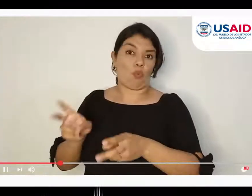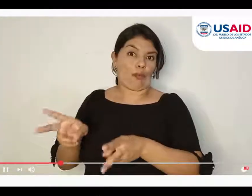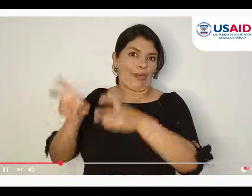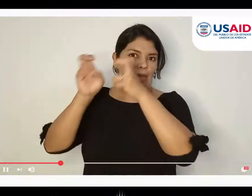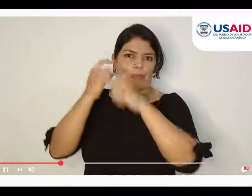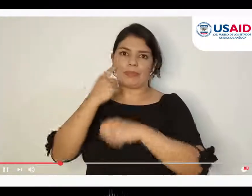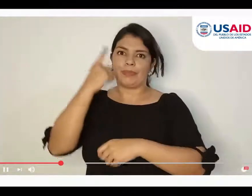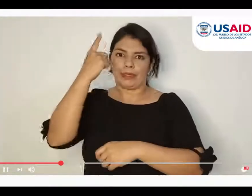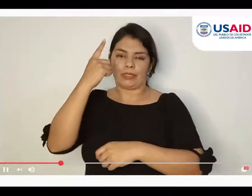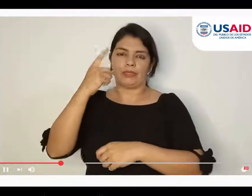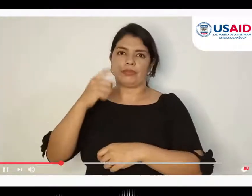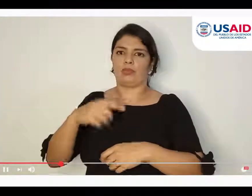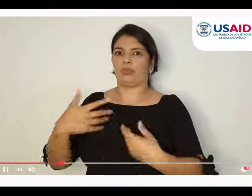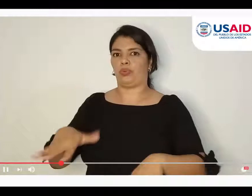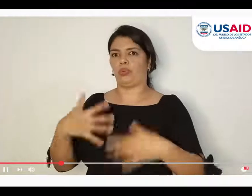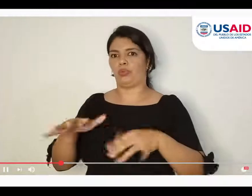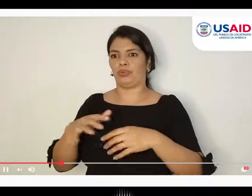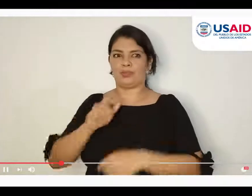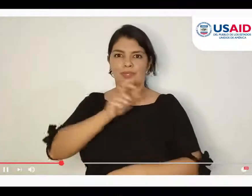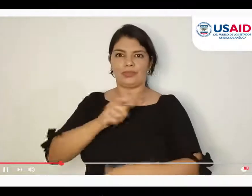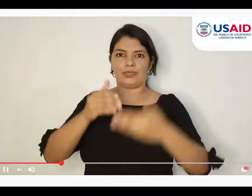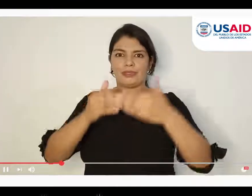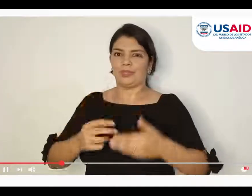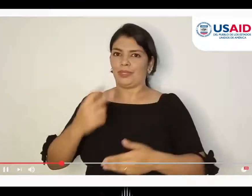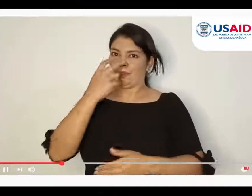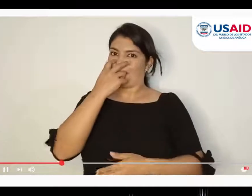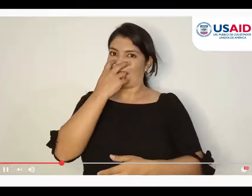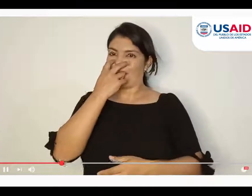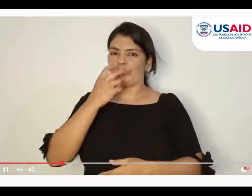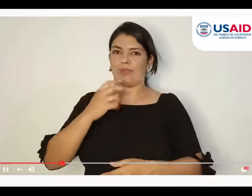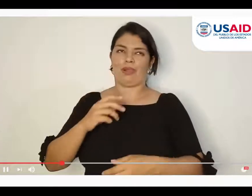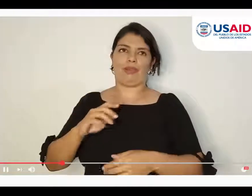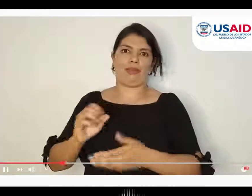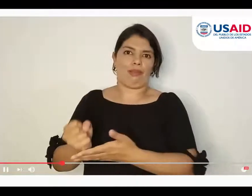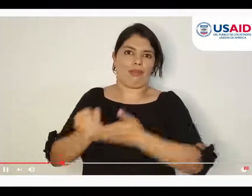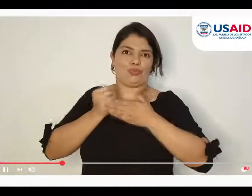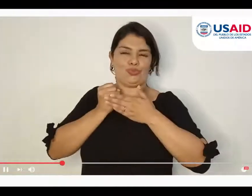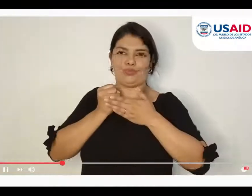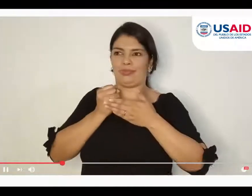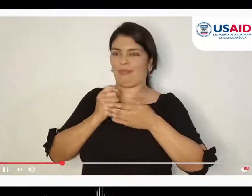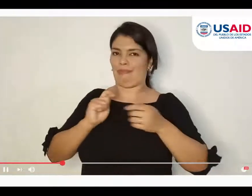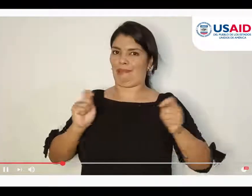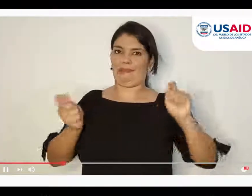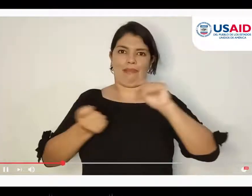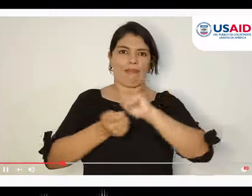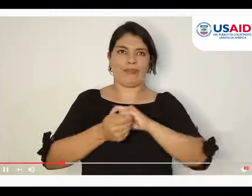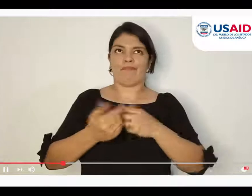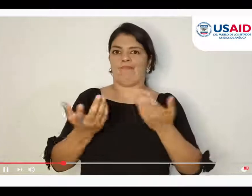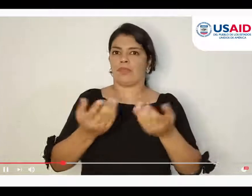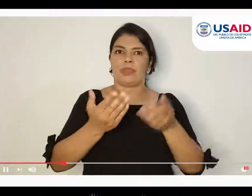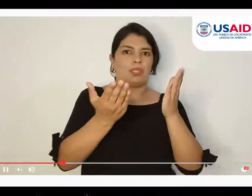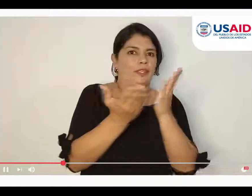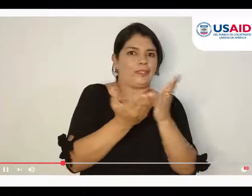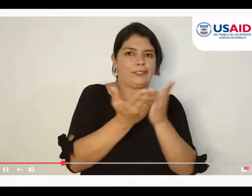genera en las personas con discapacidad visual una transformación en todo su quehacer cotidiano, tanto en la